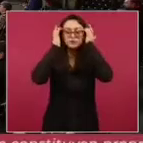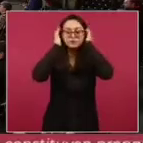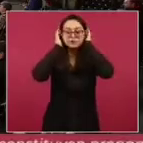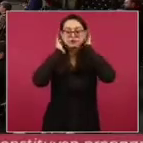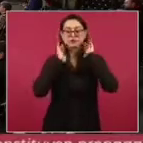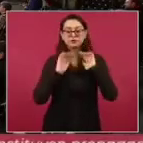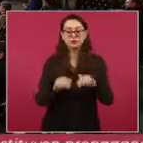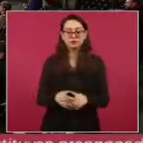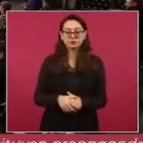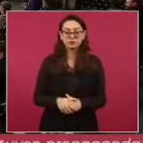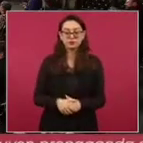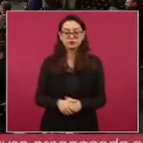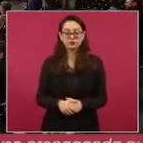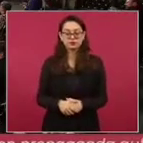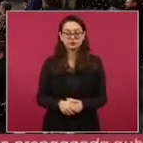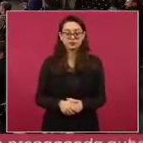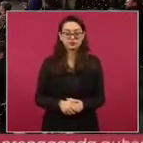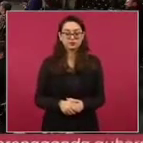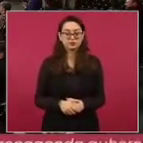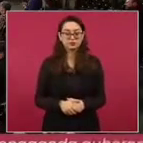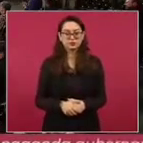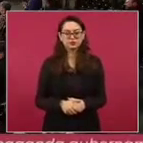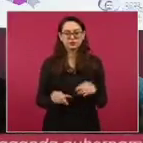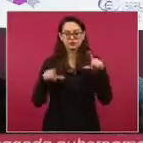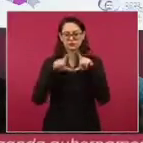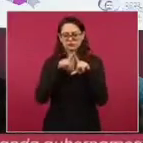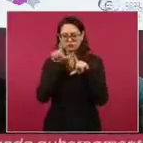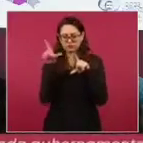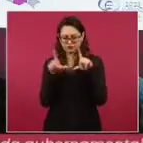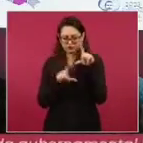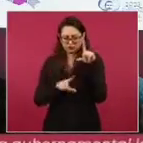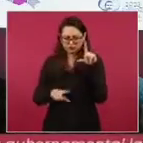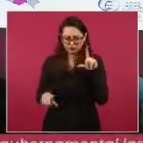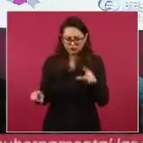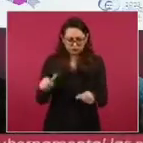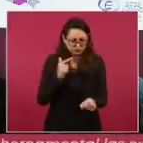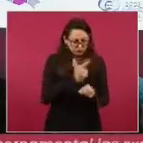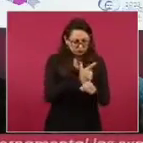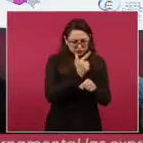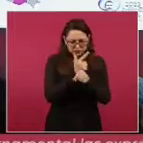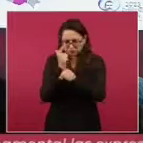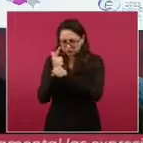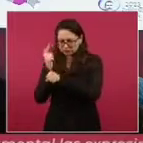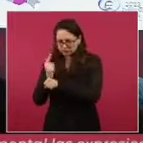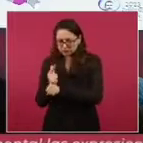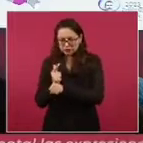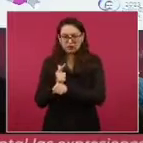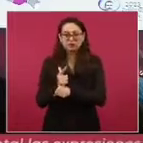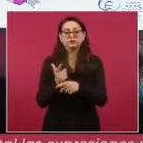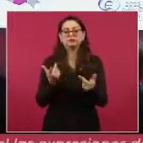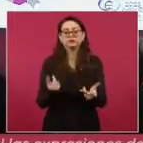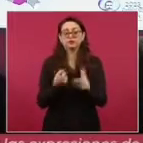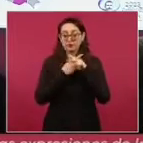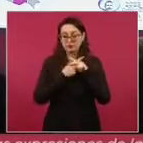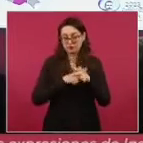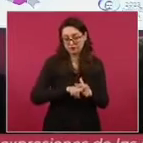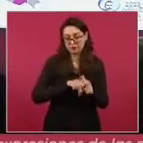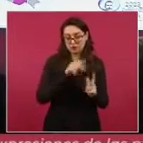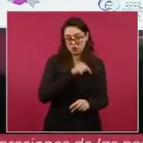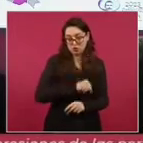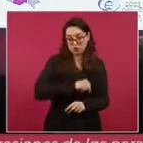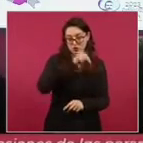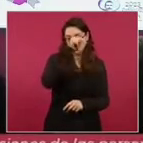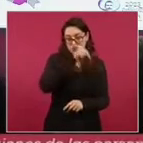En el territorio también se ha ido desplazando. Empezó originalmente como un asunto principalmente en el